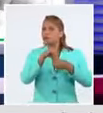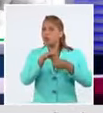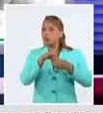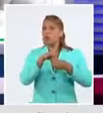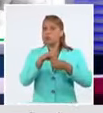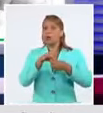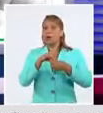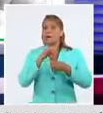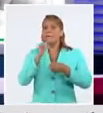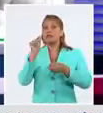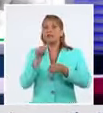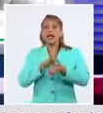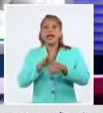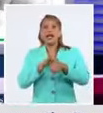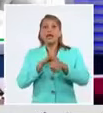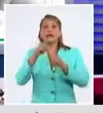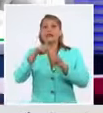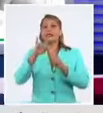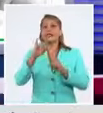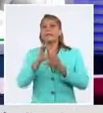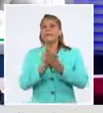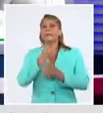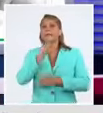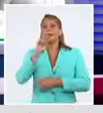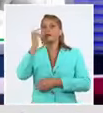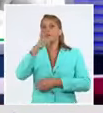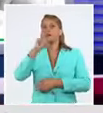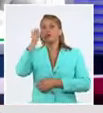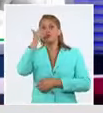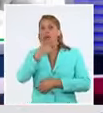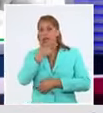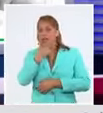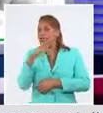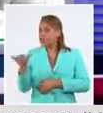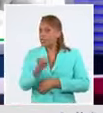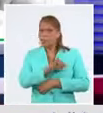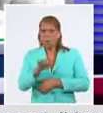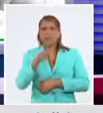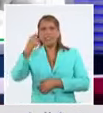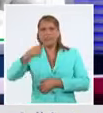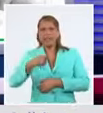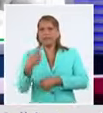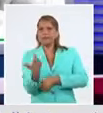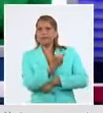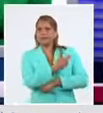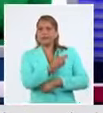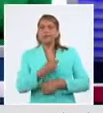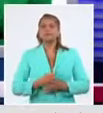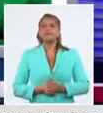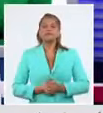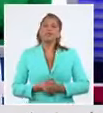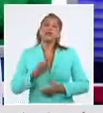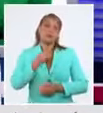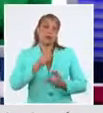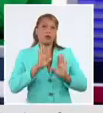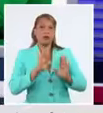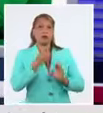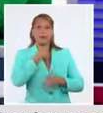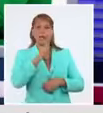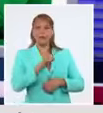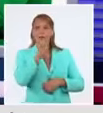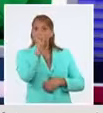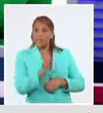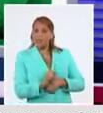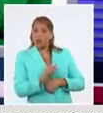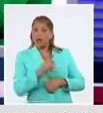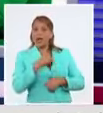que recepcionamos en redes sociales. ¿Se cumple esto que usted acaba de decir con los comerciantes? En el caso de los alérgicos al